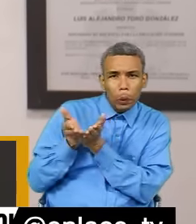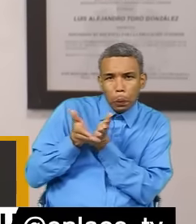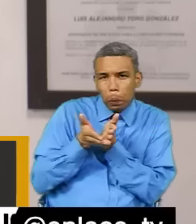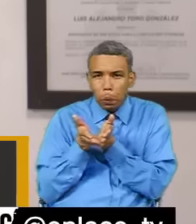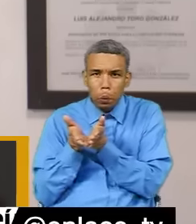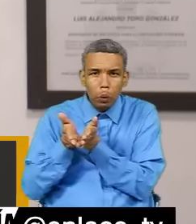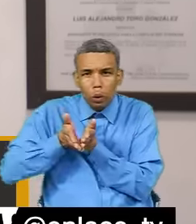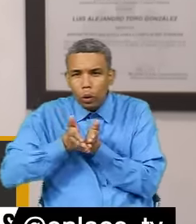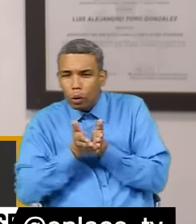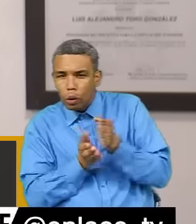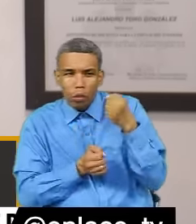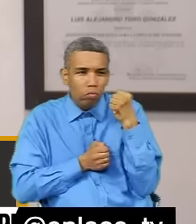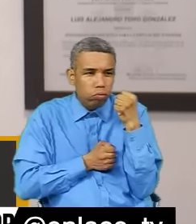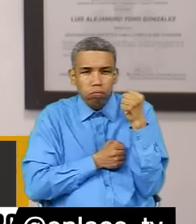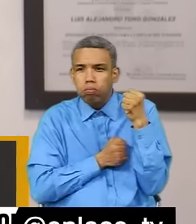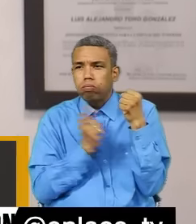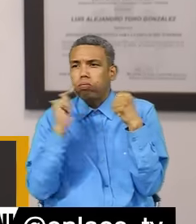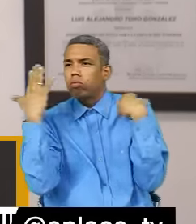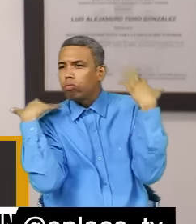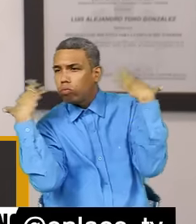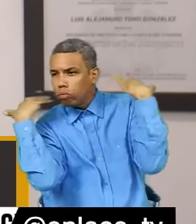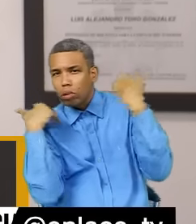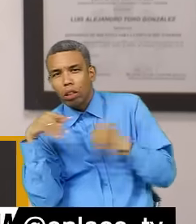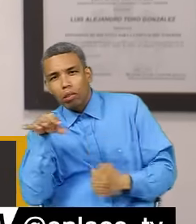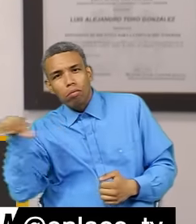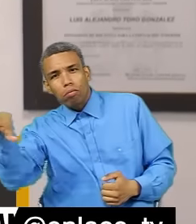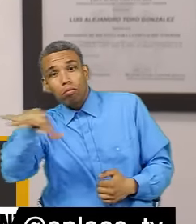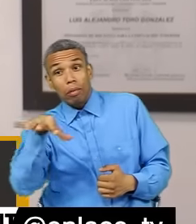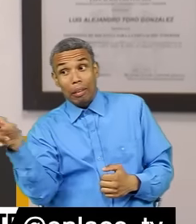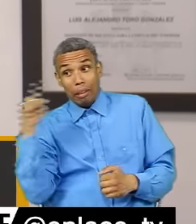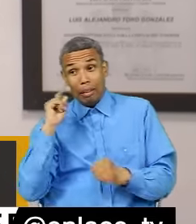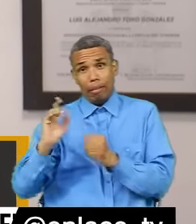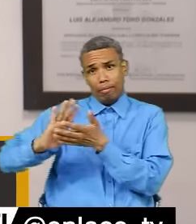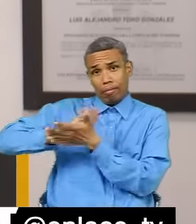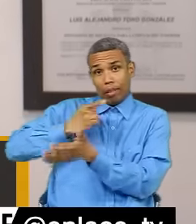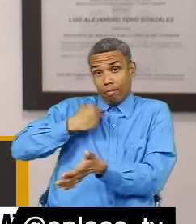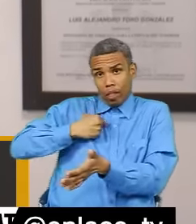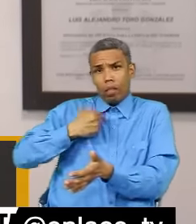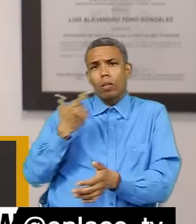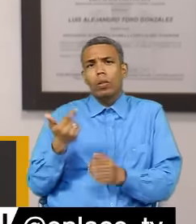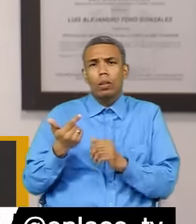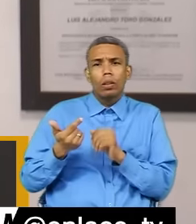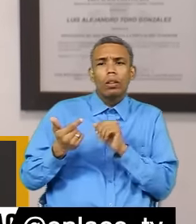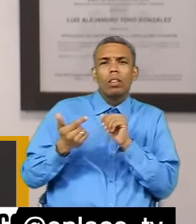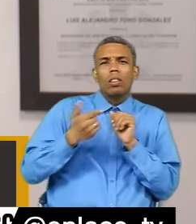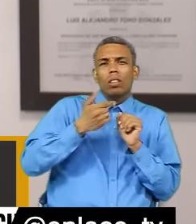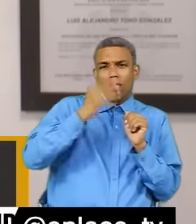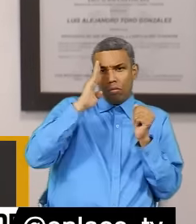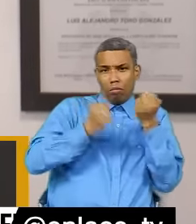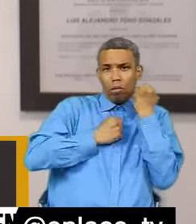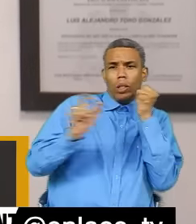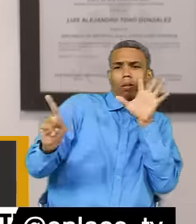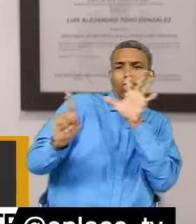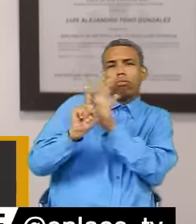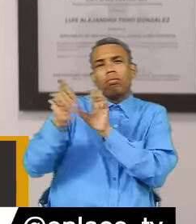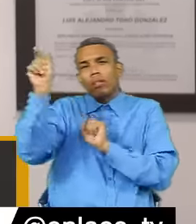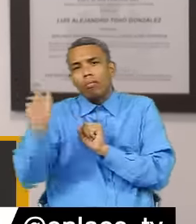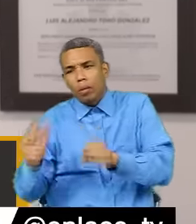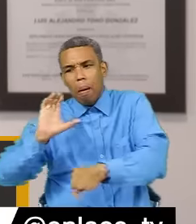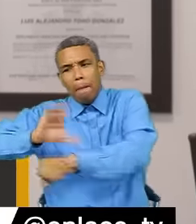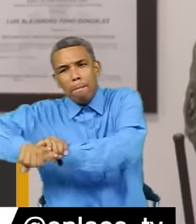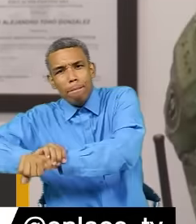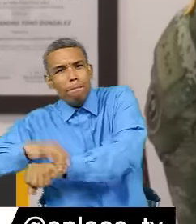área rural de Barranca Bermeja. Uno de ellos tiene que ver con la captura de una persona por tráfico de madera en el vecino municipio de Yondó, Antioquia.